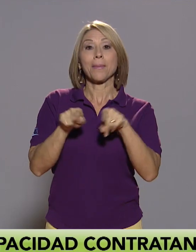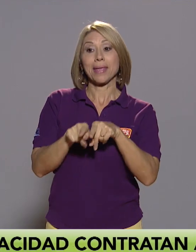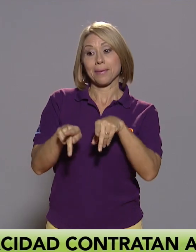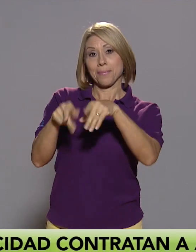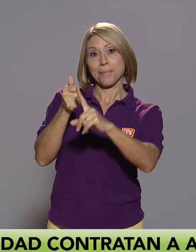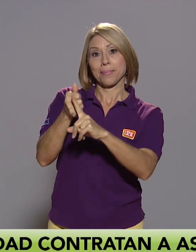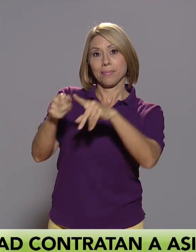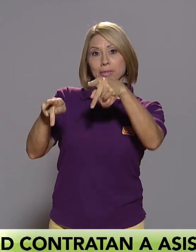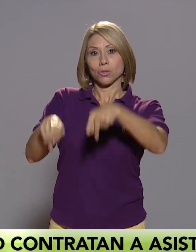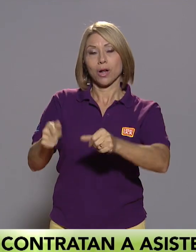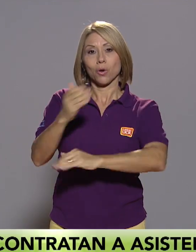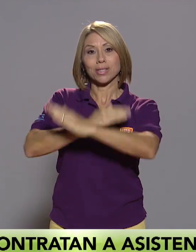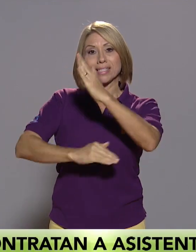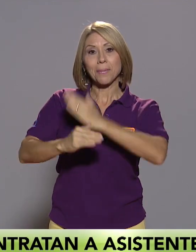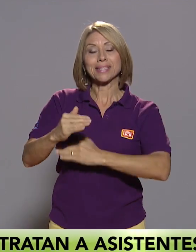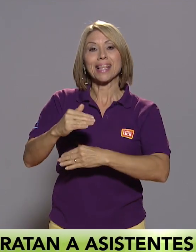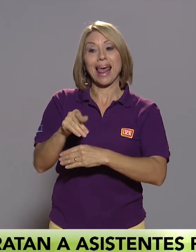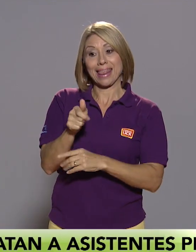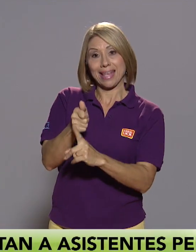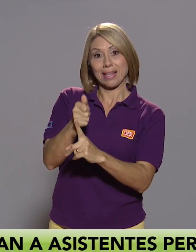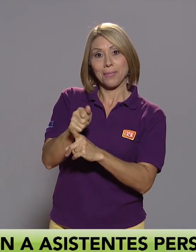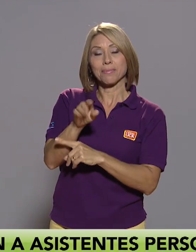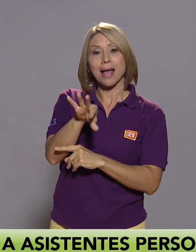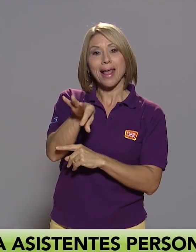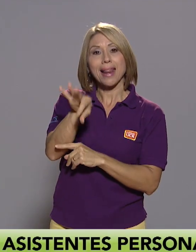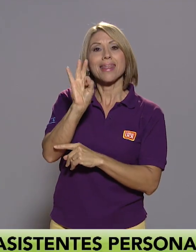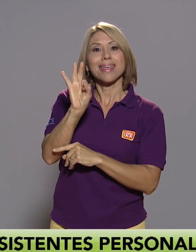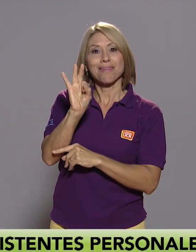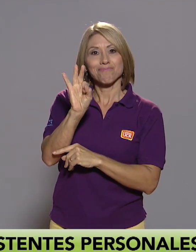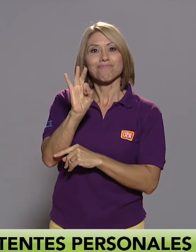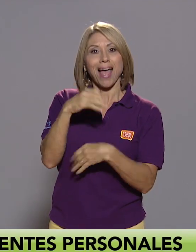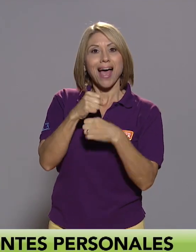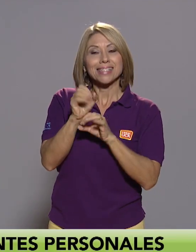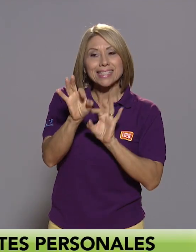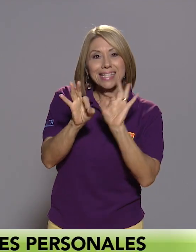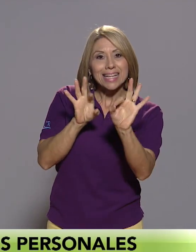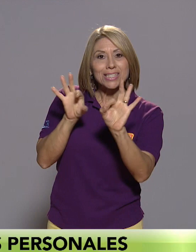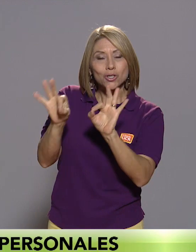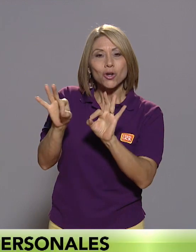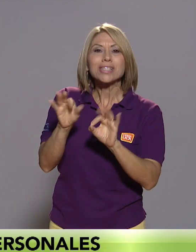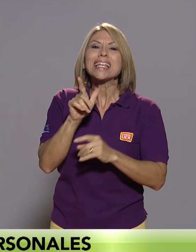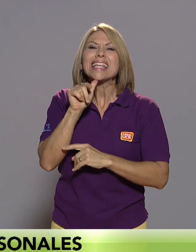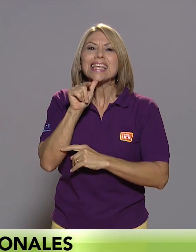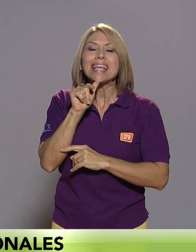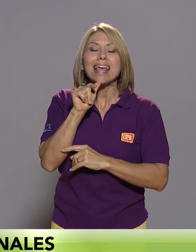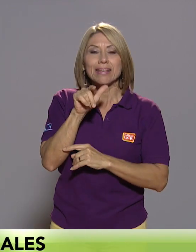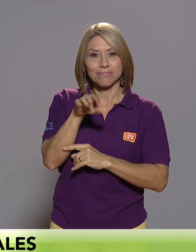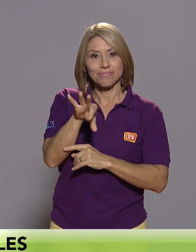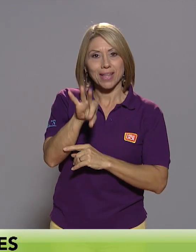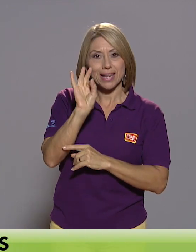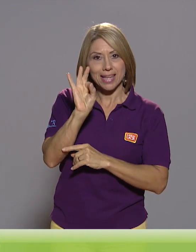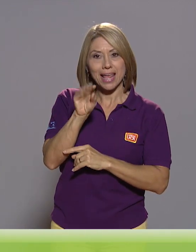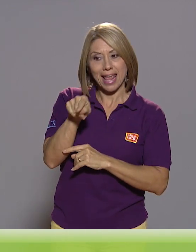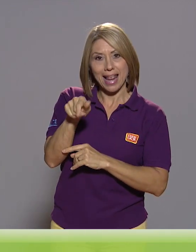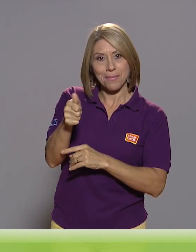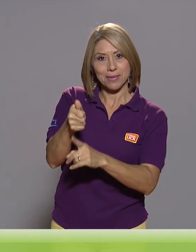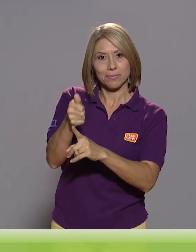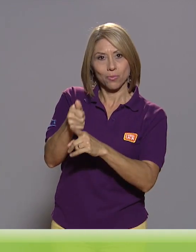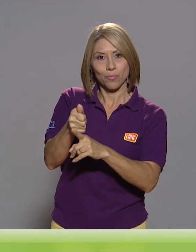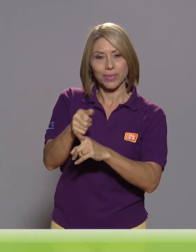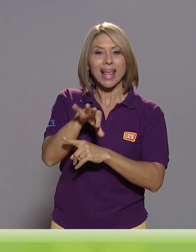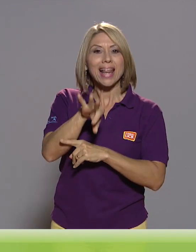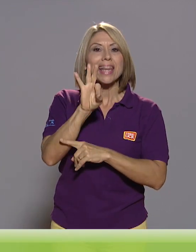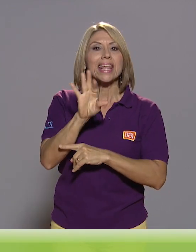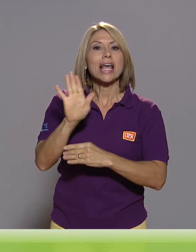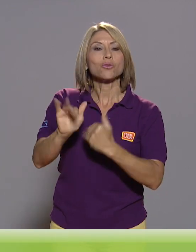de la persona con discapacidad, quién es quien elige quién va a ser su asistente o quiénes van a ser sus asistentes. Posteriormente a